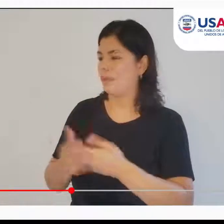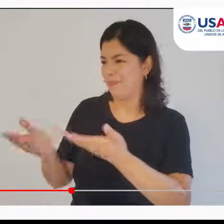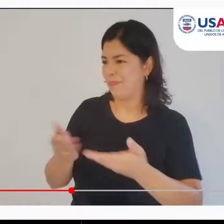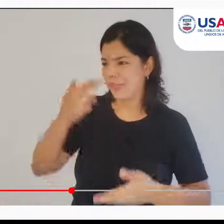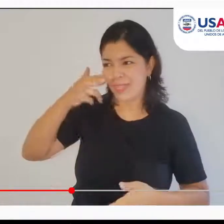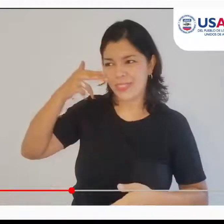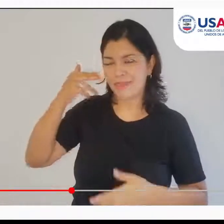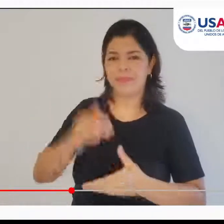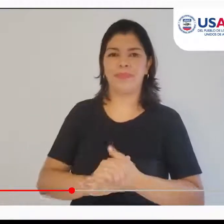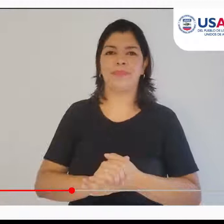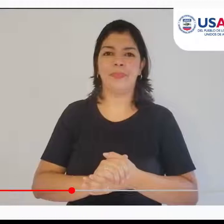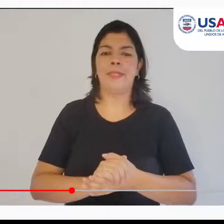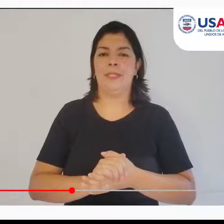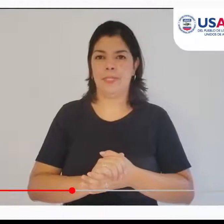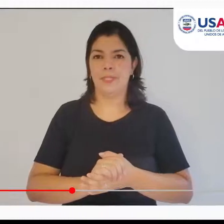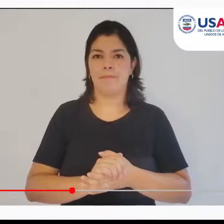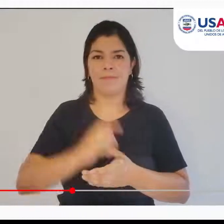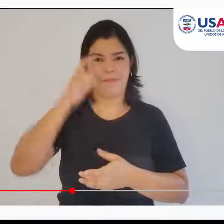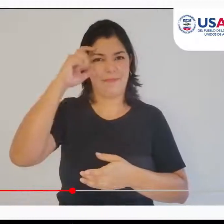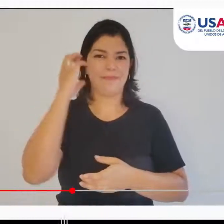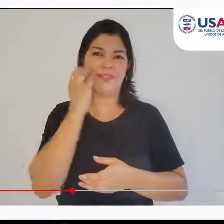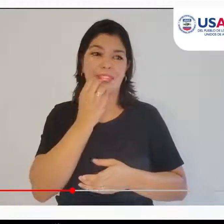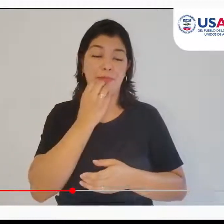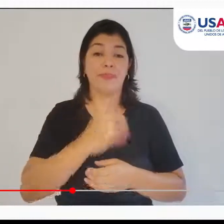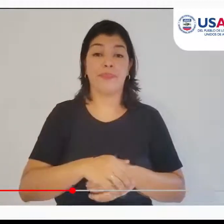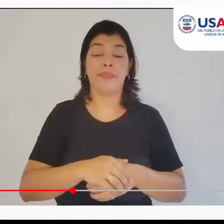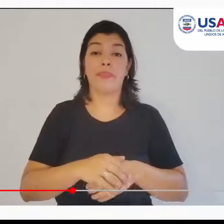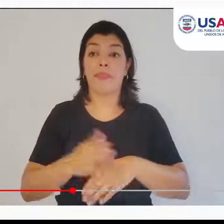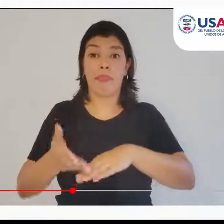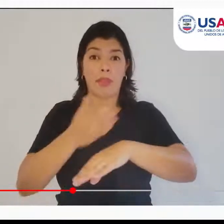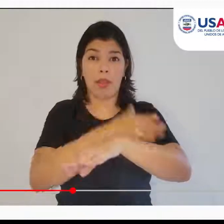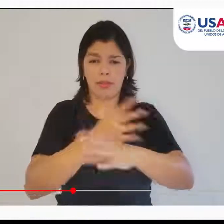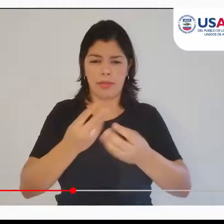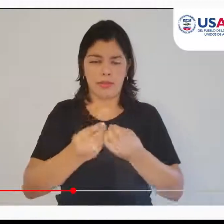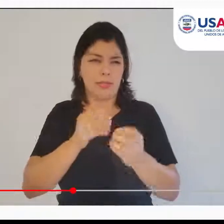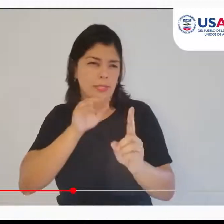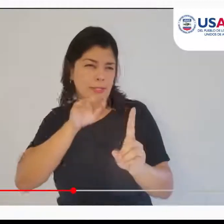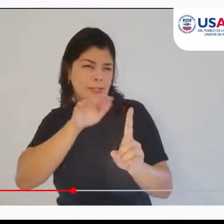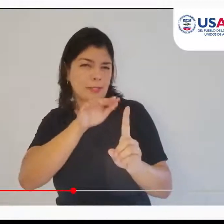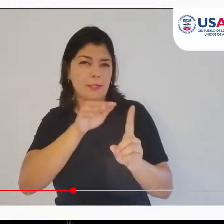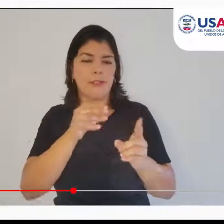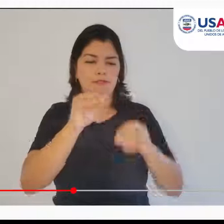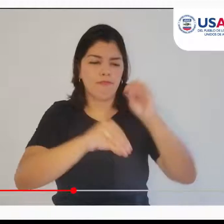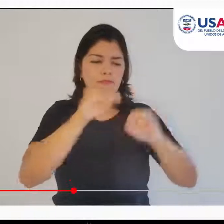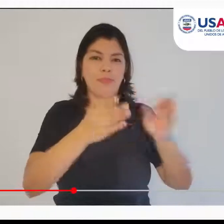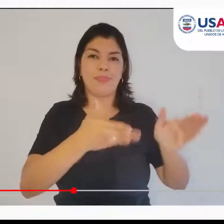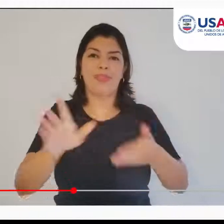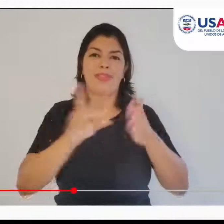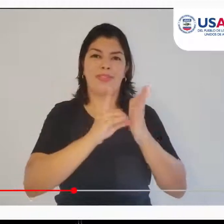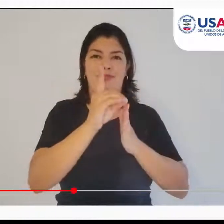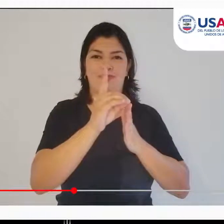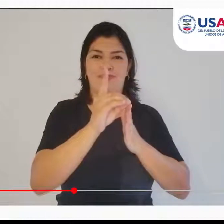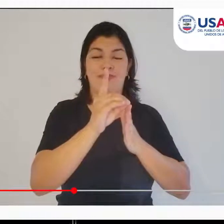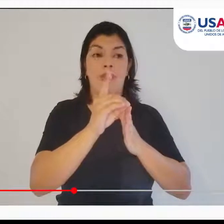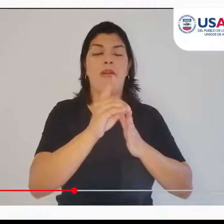Bueno, Diego, como resultado del trabajo en incidencia en plan de desarrollo, se tiene que el Distrito de Santa